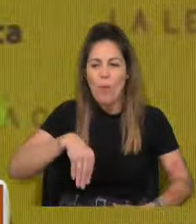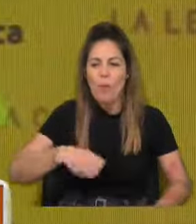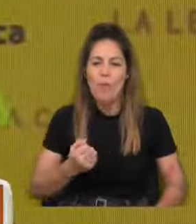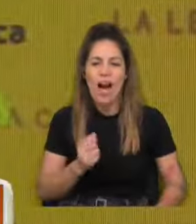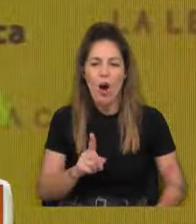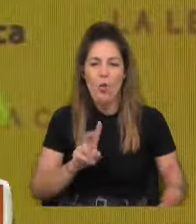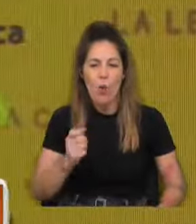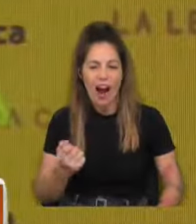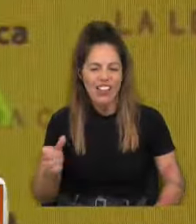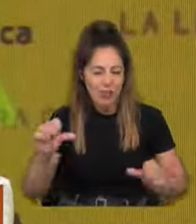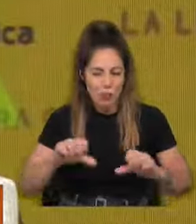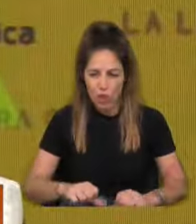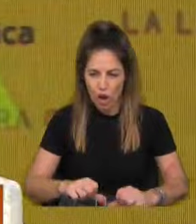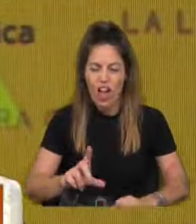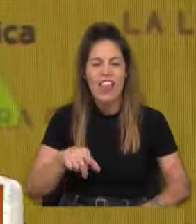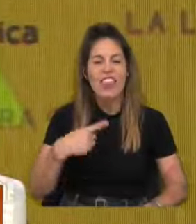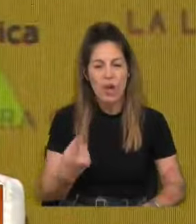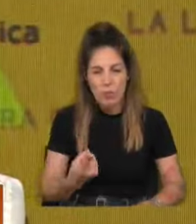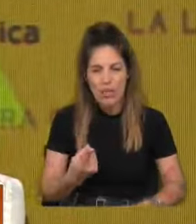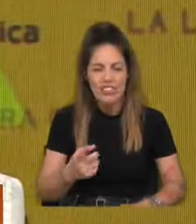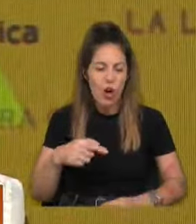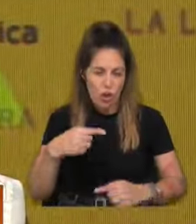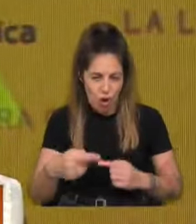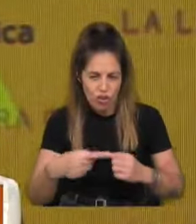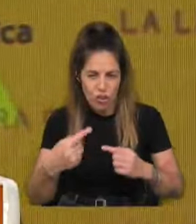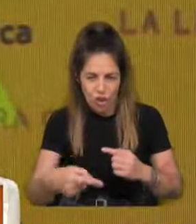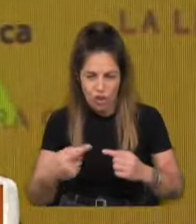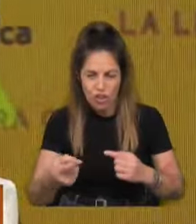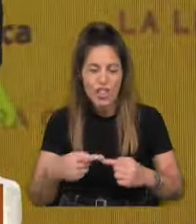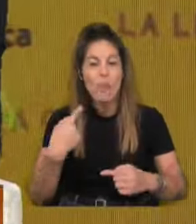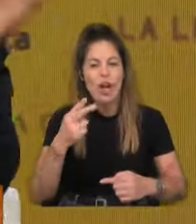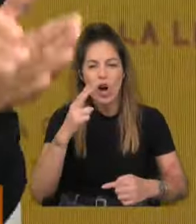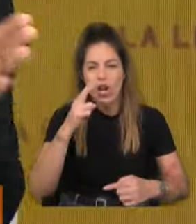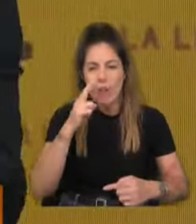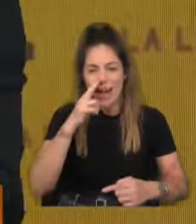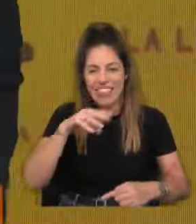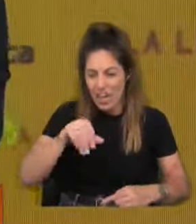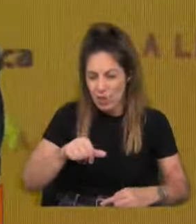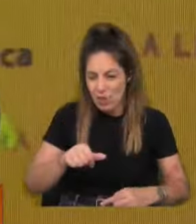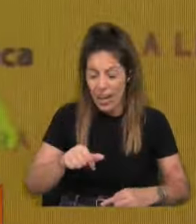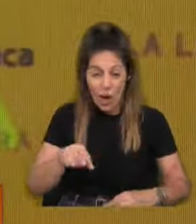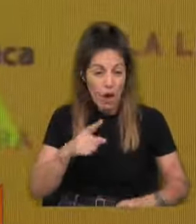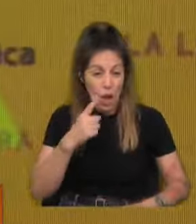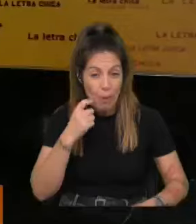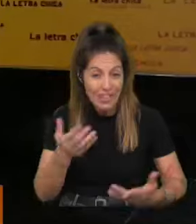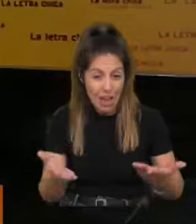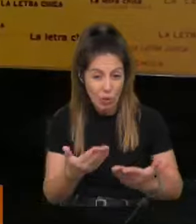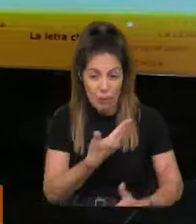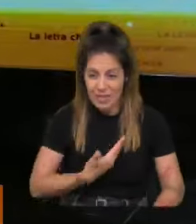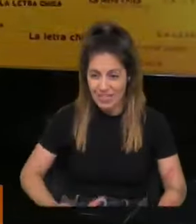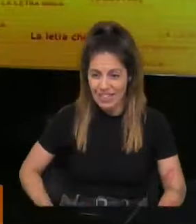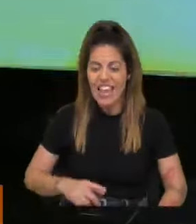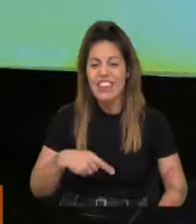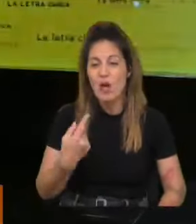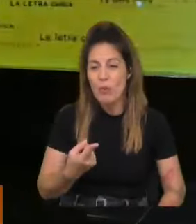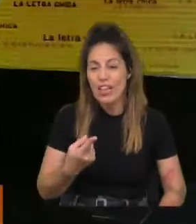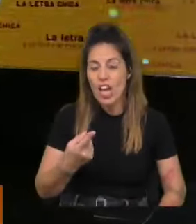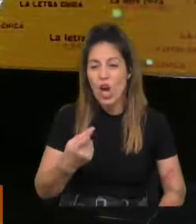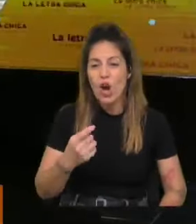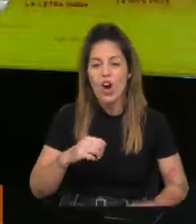de bancos más luego pasó con el transatlántico luego con el banco pan azúcar con el padre del actual presidente luego con el banco comercial